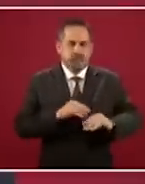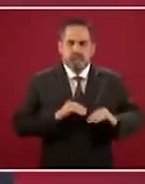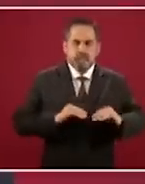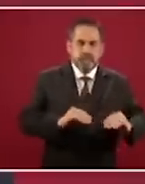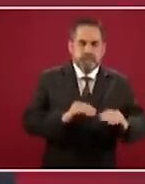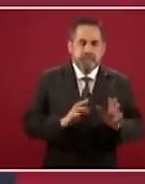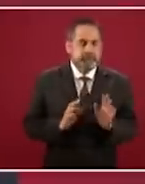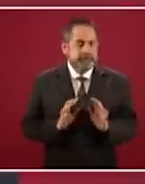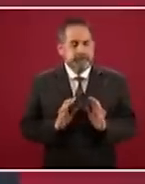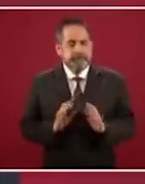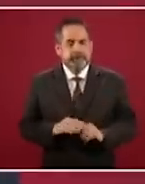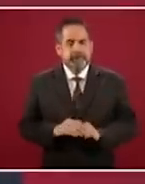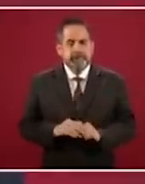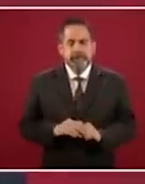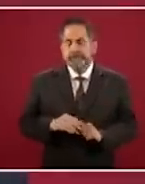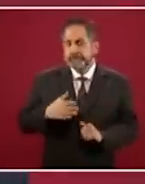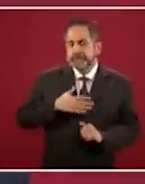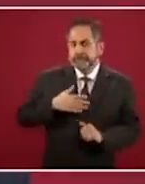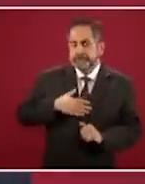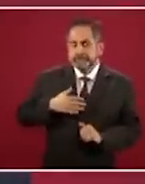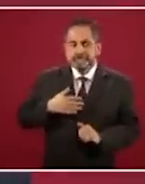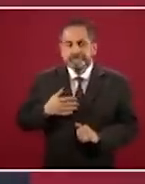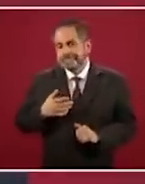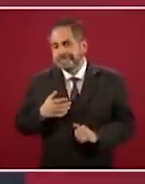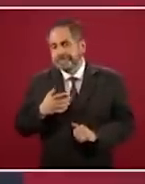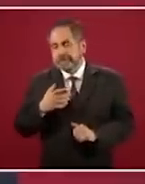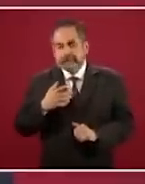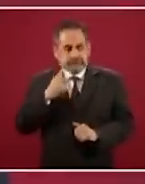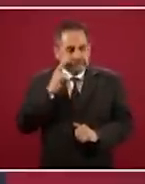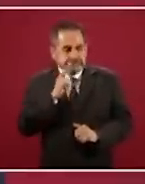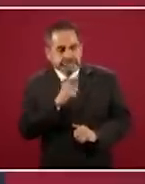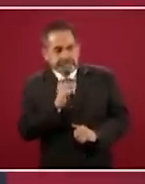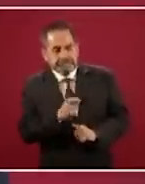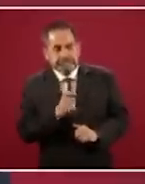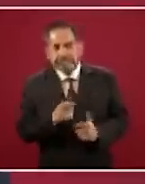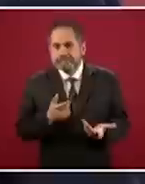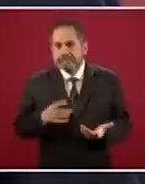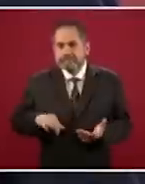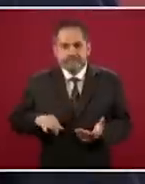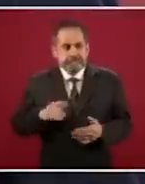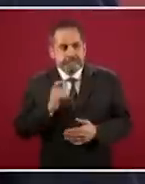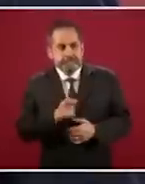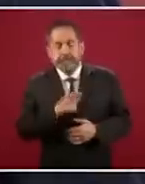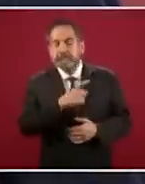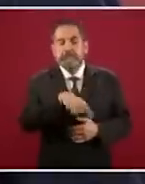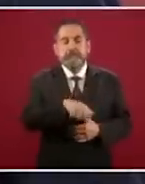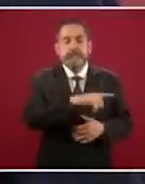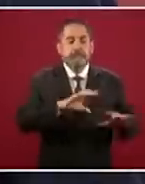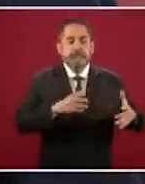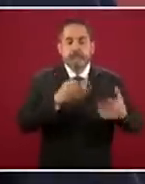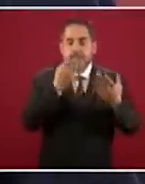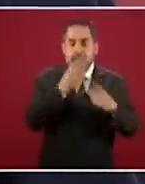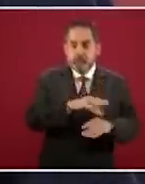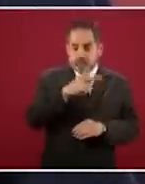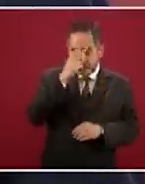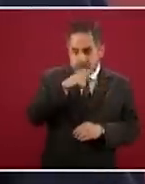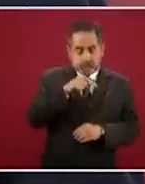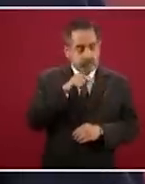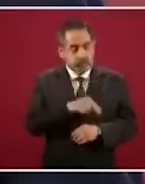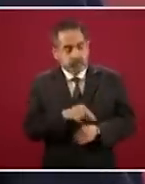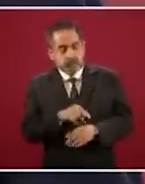A nosotros nos interesa mucho que se decida en el Banco de